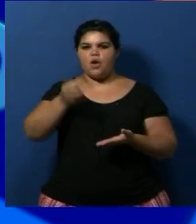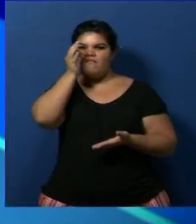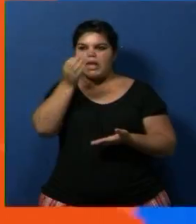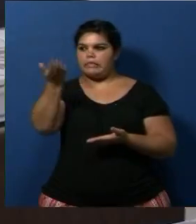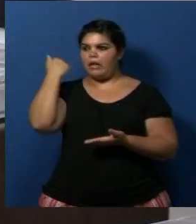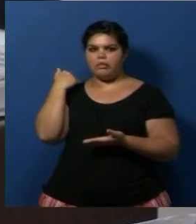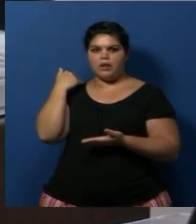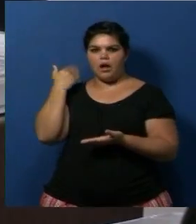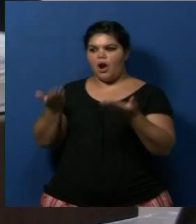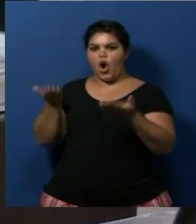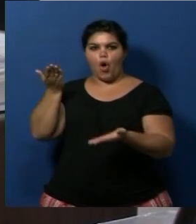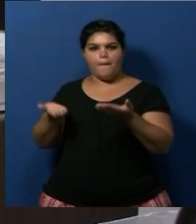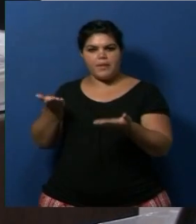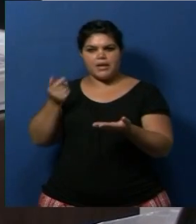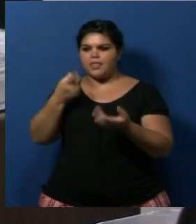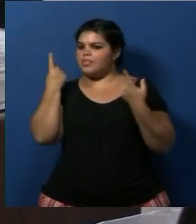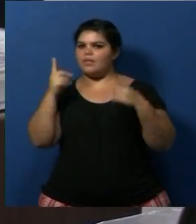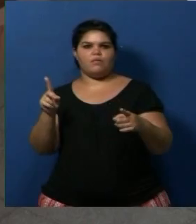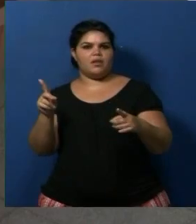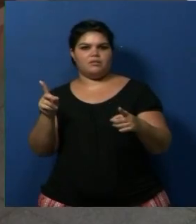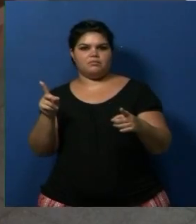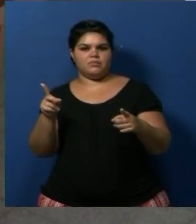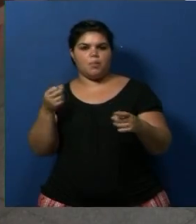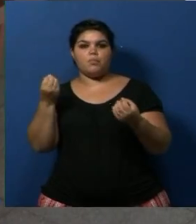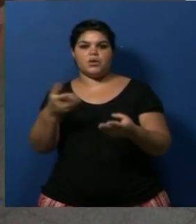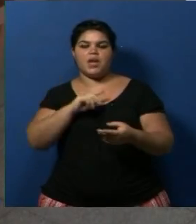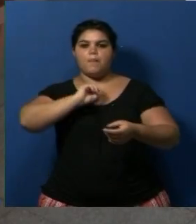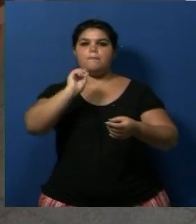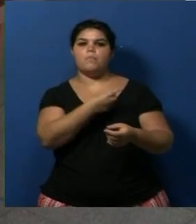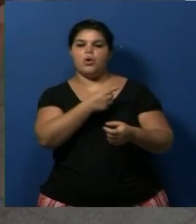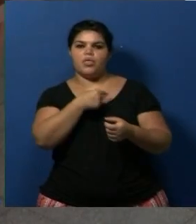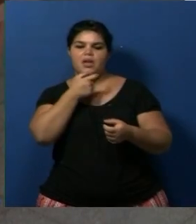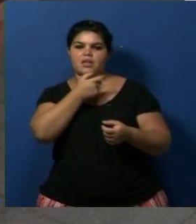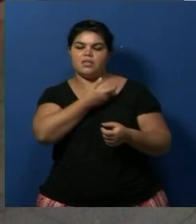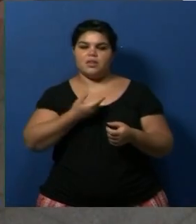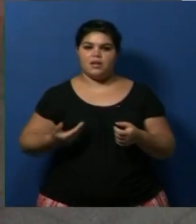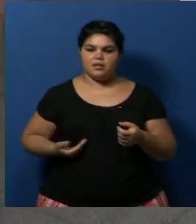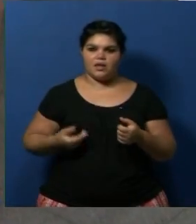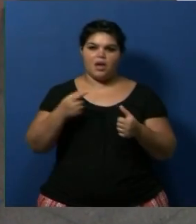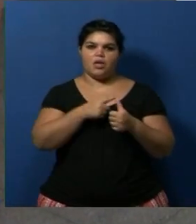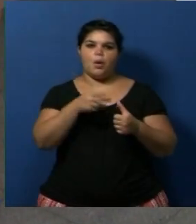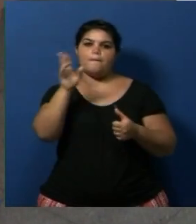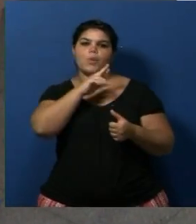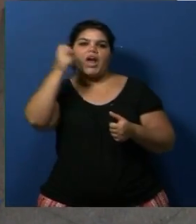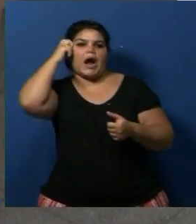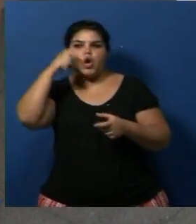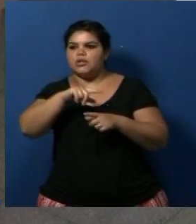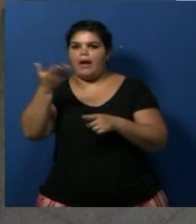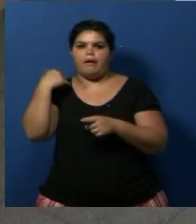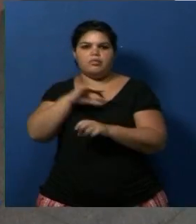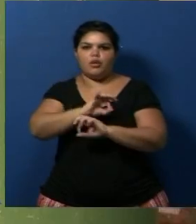más. Es una discusión aparte porque si miramos los poderes del Estado, no hay una mujer en la corte, y etcétera.